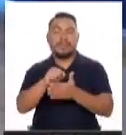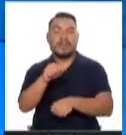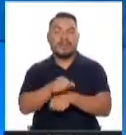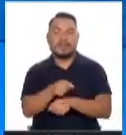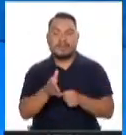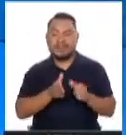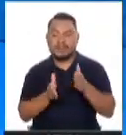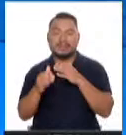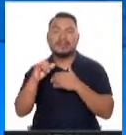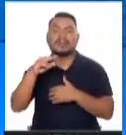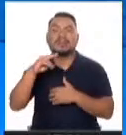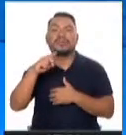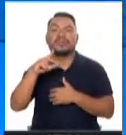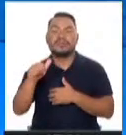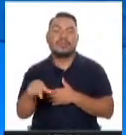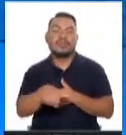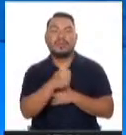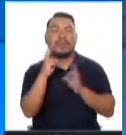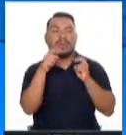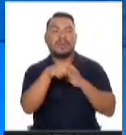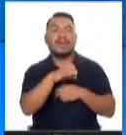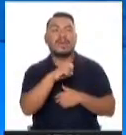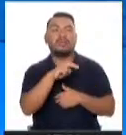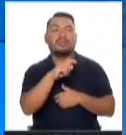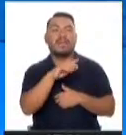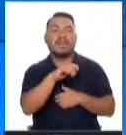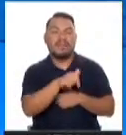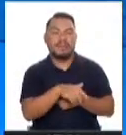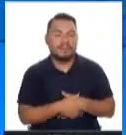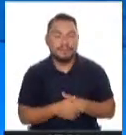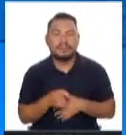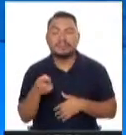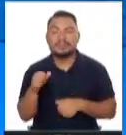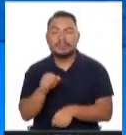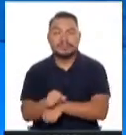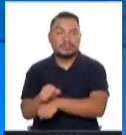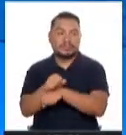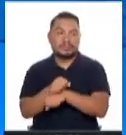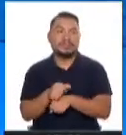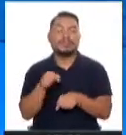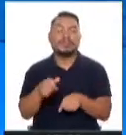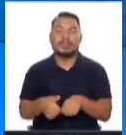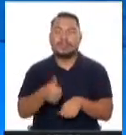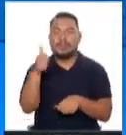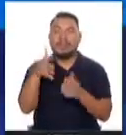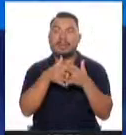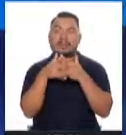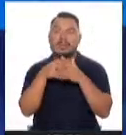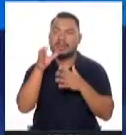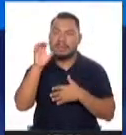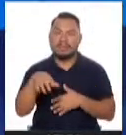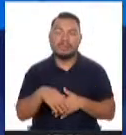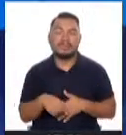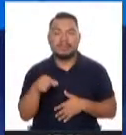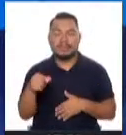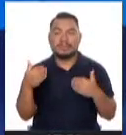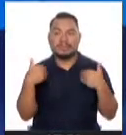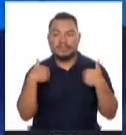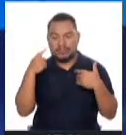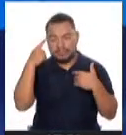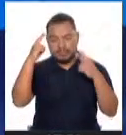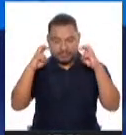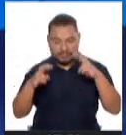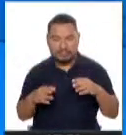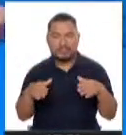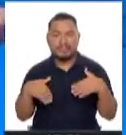interoceánica. Todavía falta ver el caso de Coteva, ¿no? Porque el cuadernillo de extradición tiene que ser remitido a las autoridades estadounidenses. Ellas tendrán que evaluar para